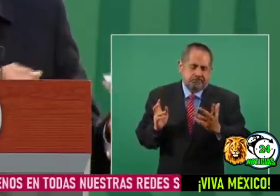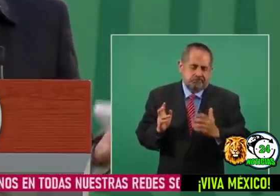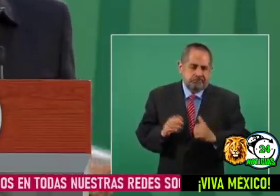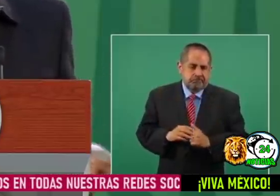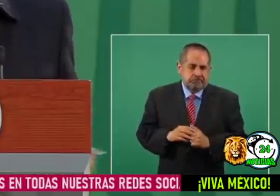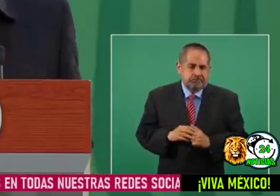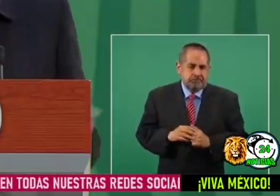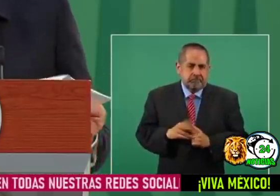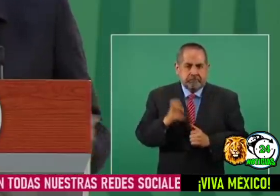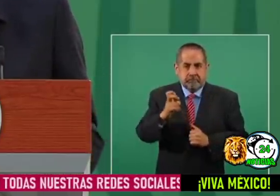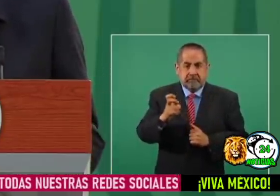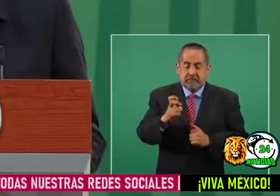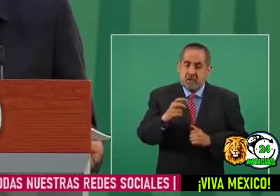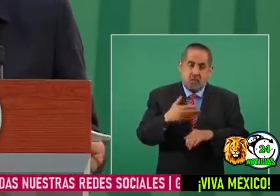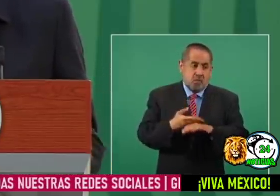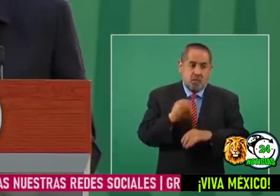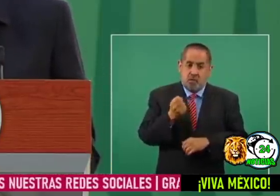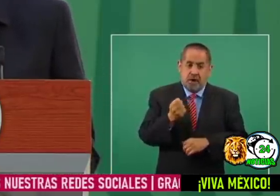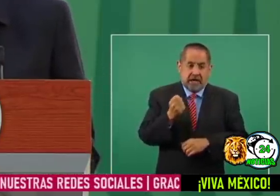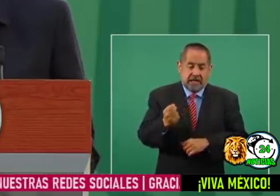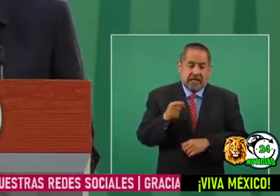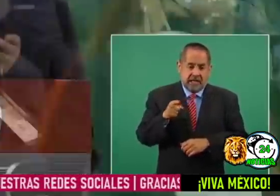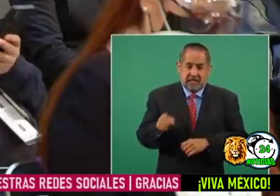de ese tipo de acusaciones son muy fuertes,